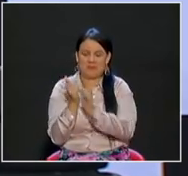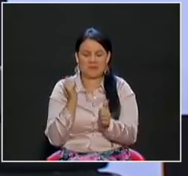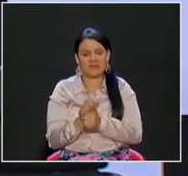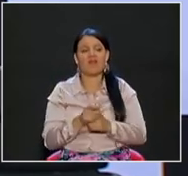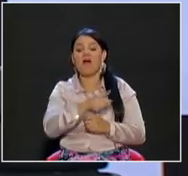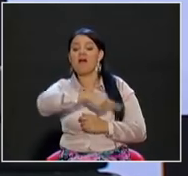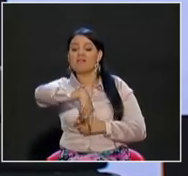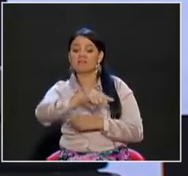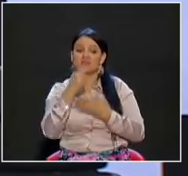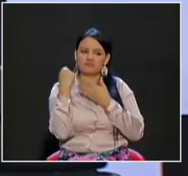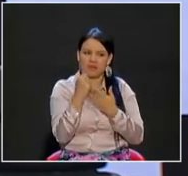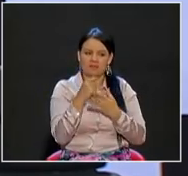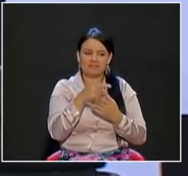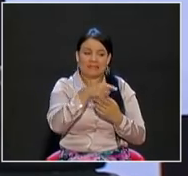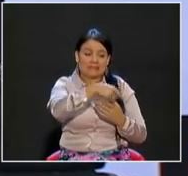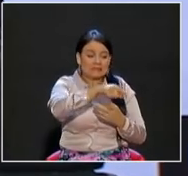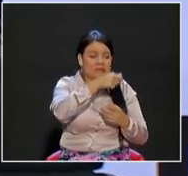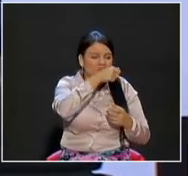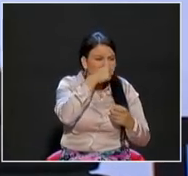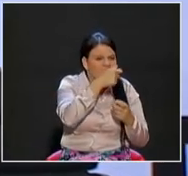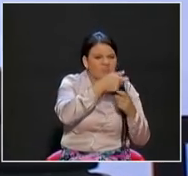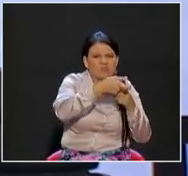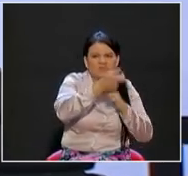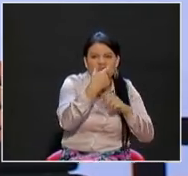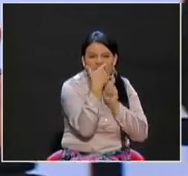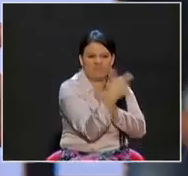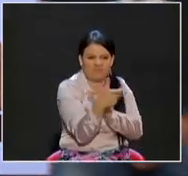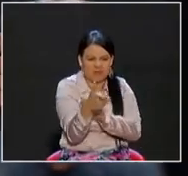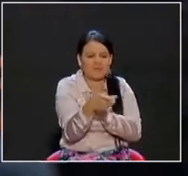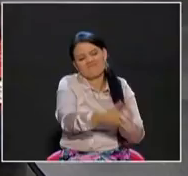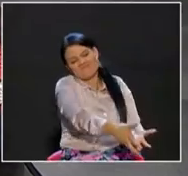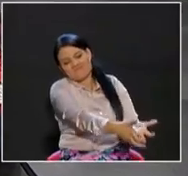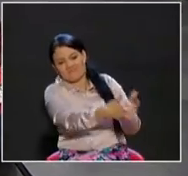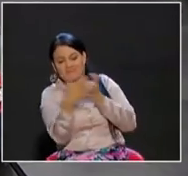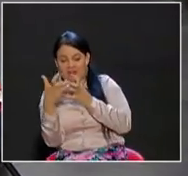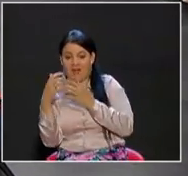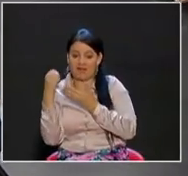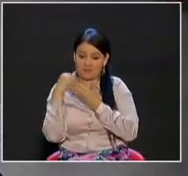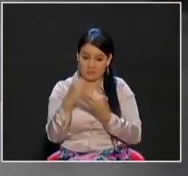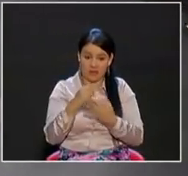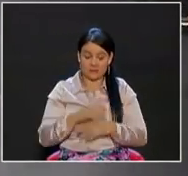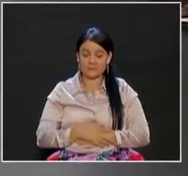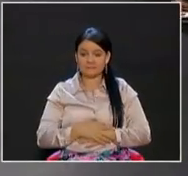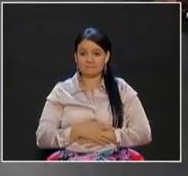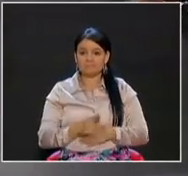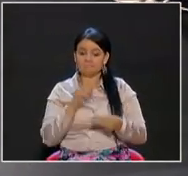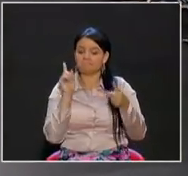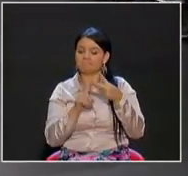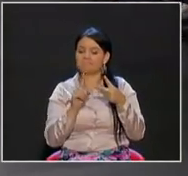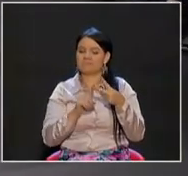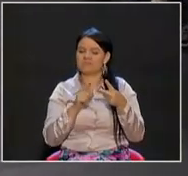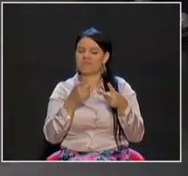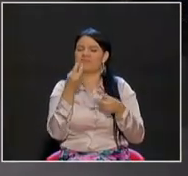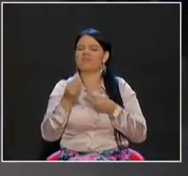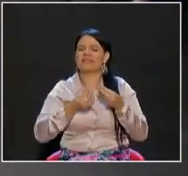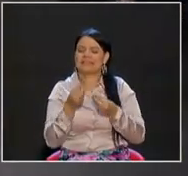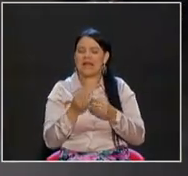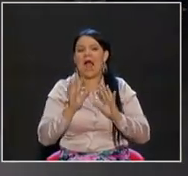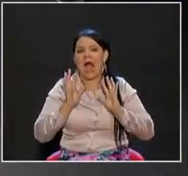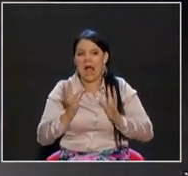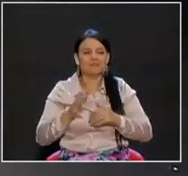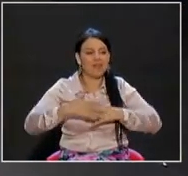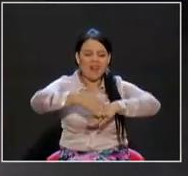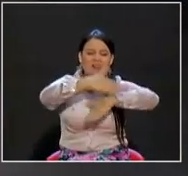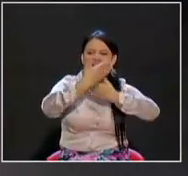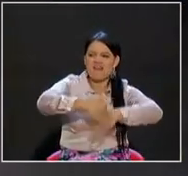estos jóvenes a la violencia a la criminal hay un segundo elemento que es un tema disuasivo vamos a instalar cámaras de vigilancia con